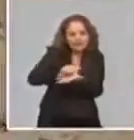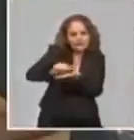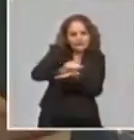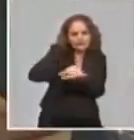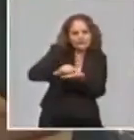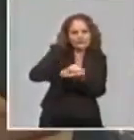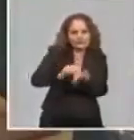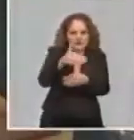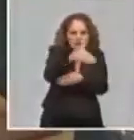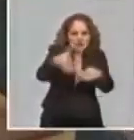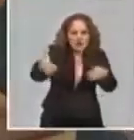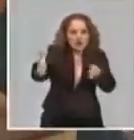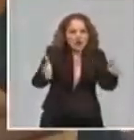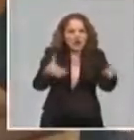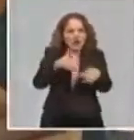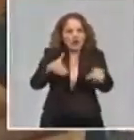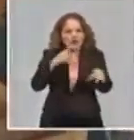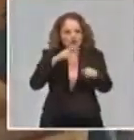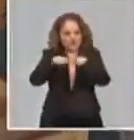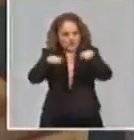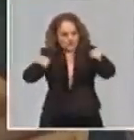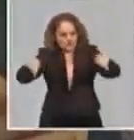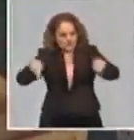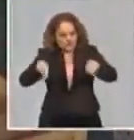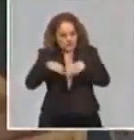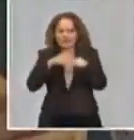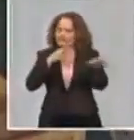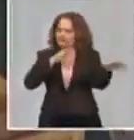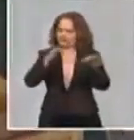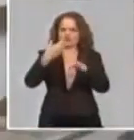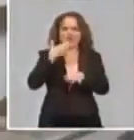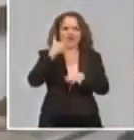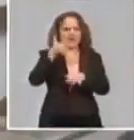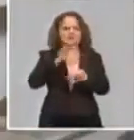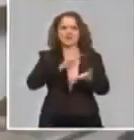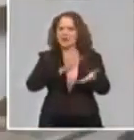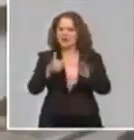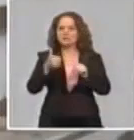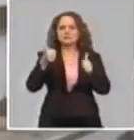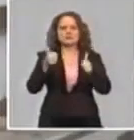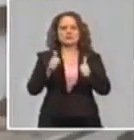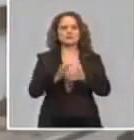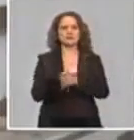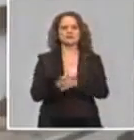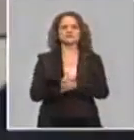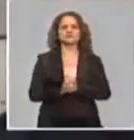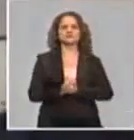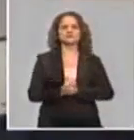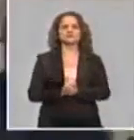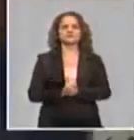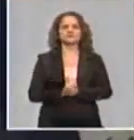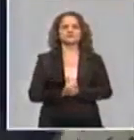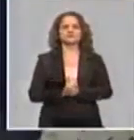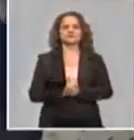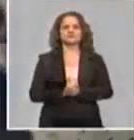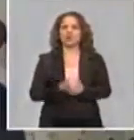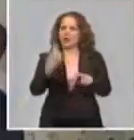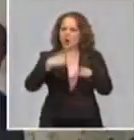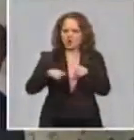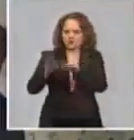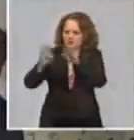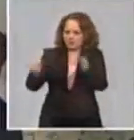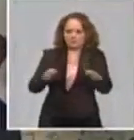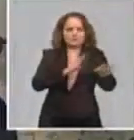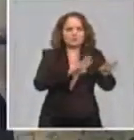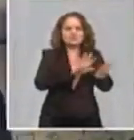corte, recto, cubo, y tiene una gran productividad, hace alrededor de más de 200 metros cuadrados por día cada una de estas máquinas. Otros equipos deben